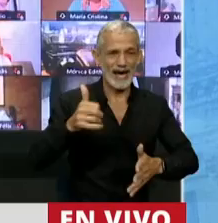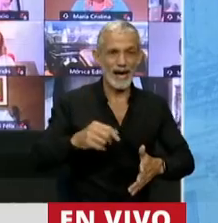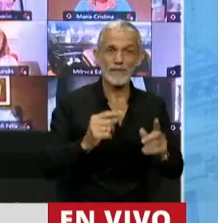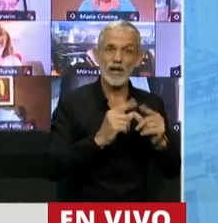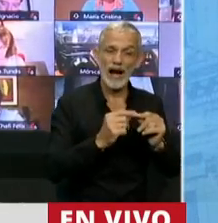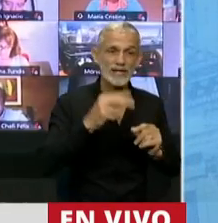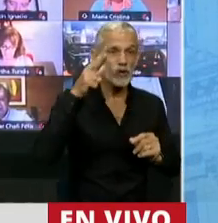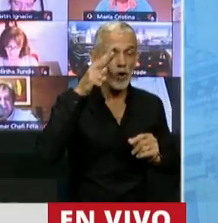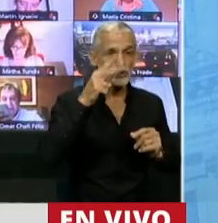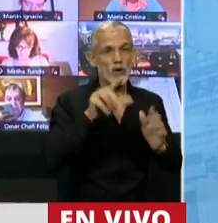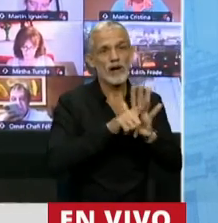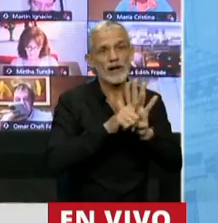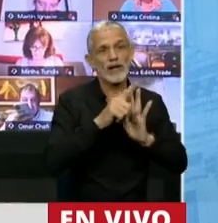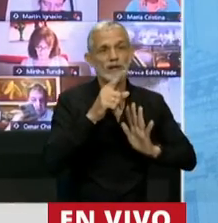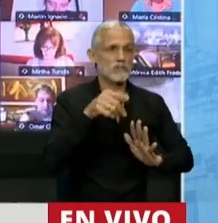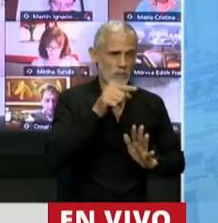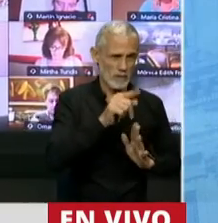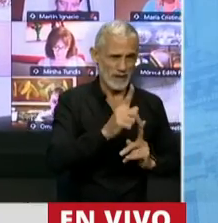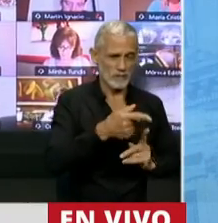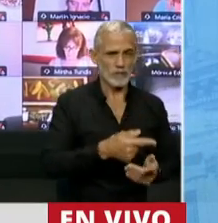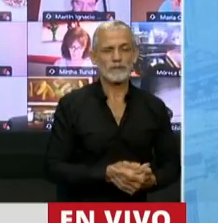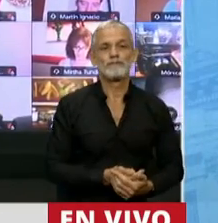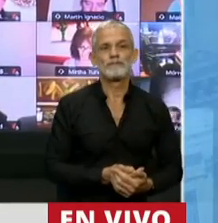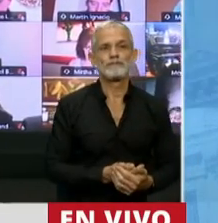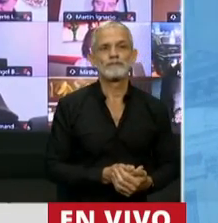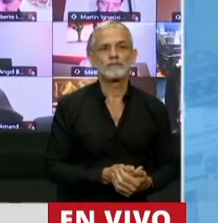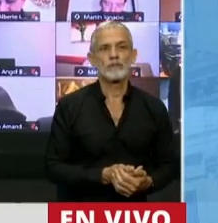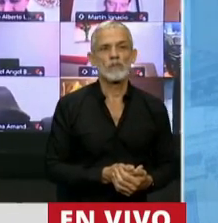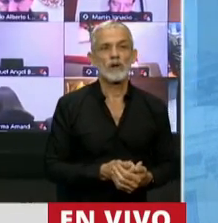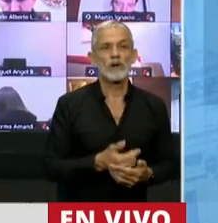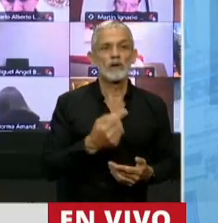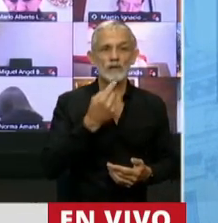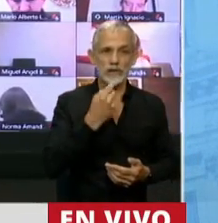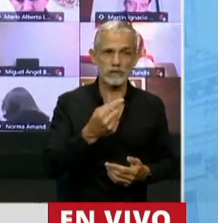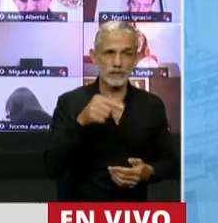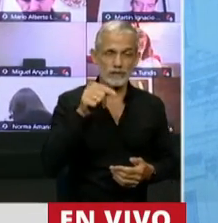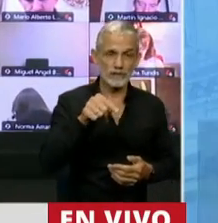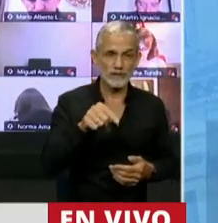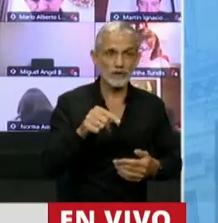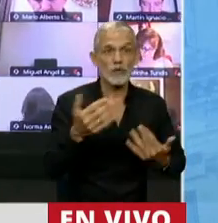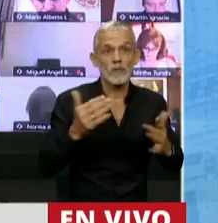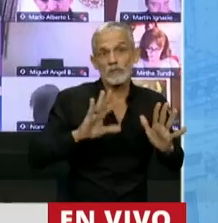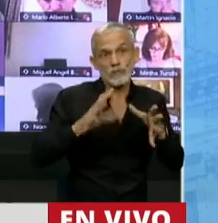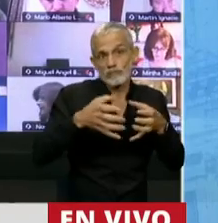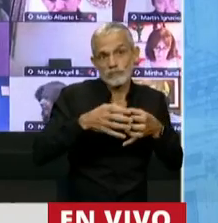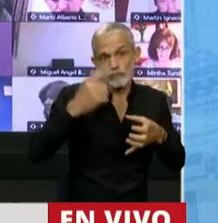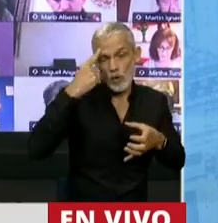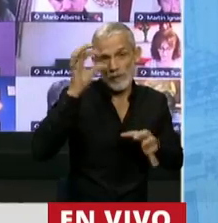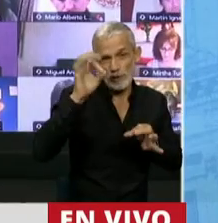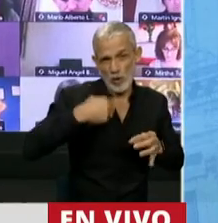de la 23.548 como corresponde. Así que, dicho esto, es la posición de nuestro bloque.